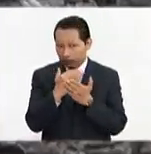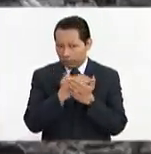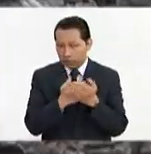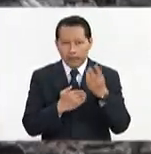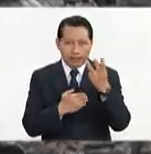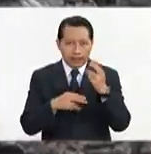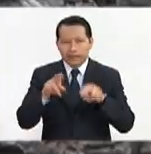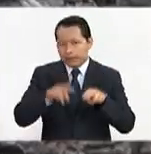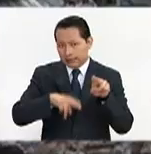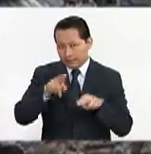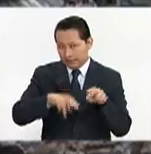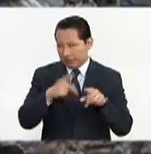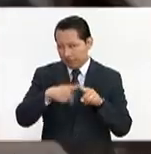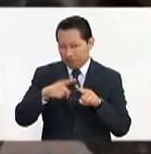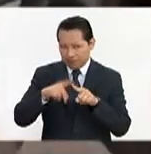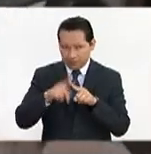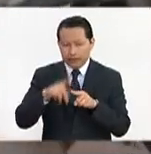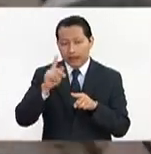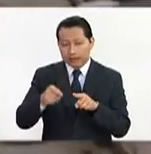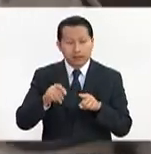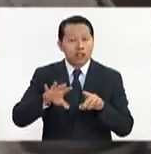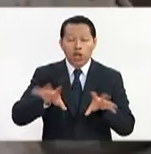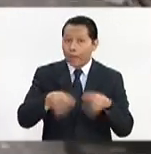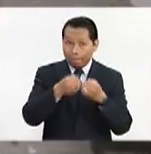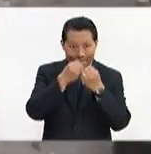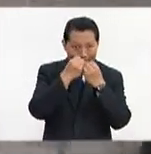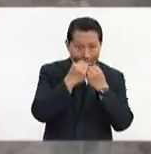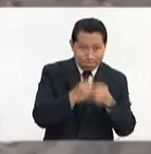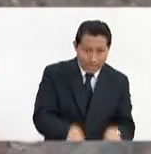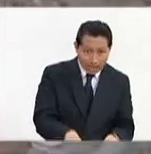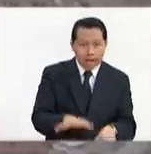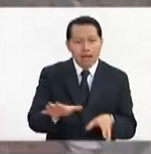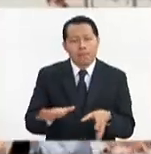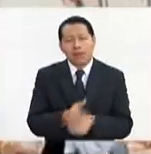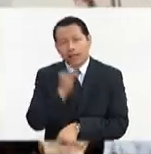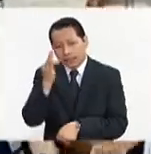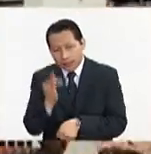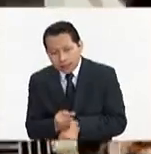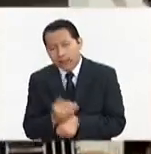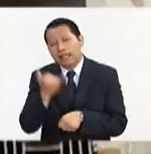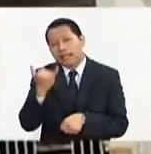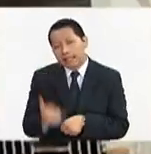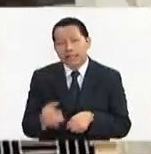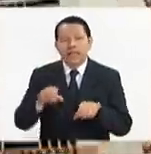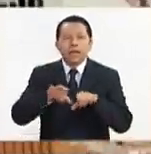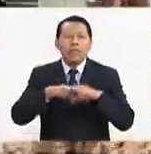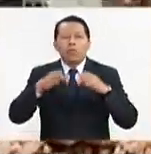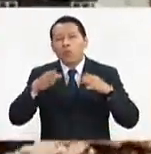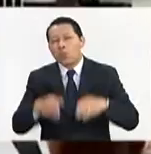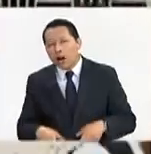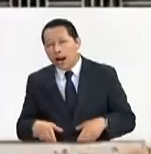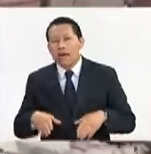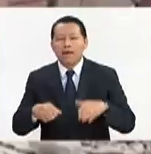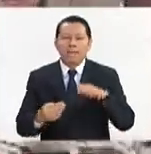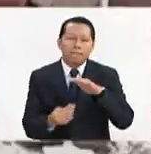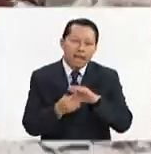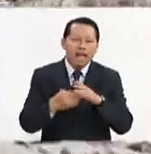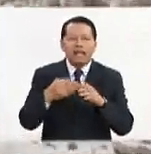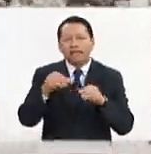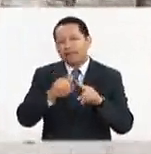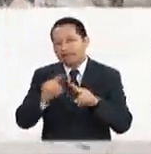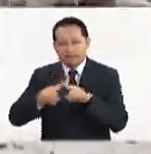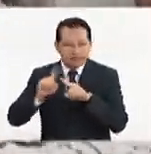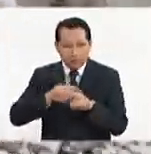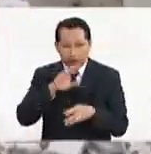3 niveles de aseguramiento: daño total, daño parcial y seguro de seres domésticos. Se busca atender a los trabajadores de